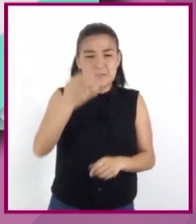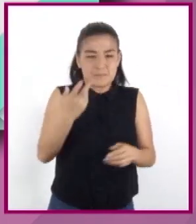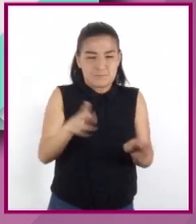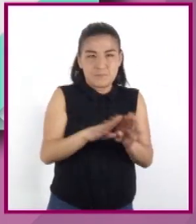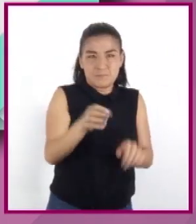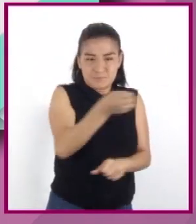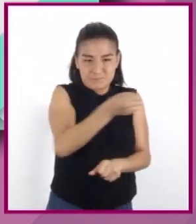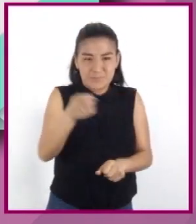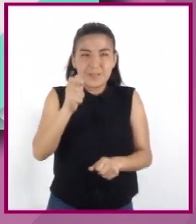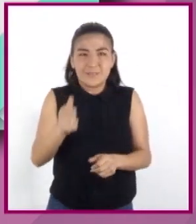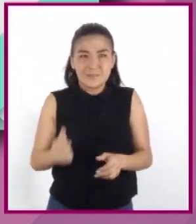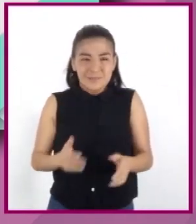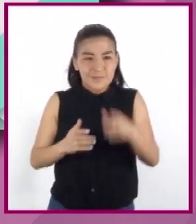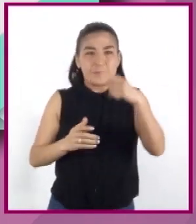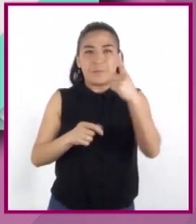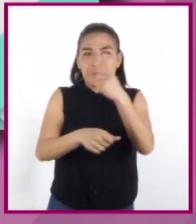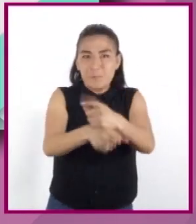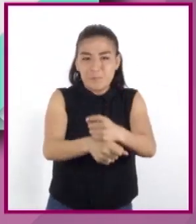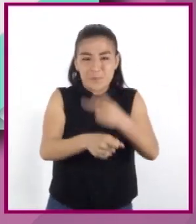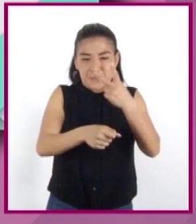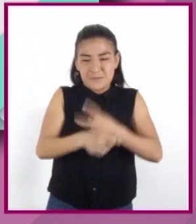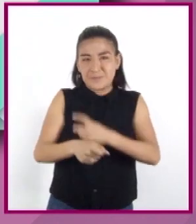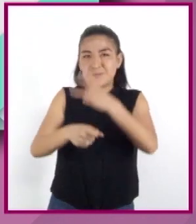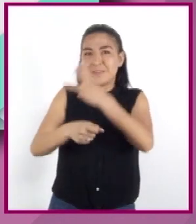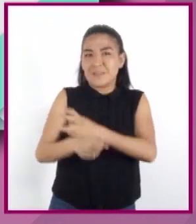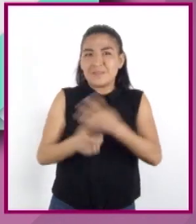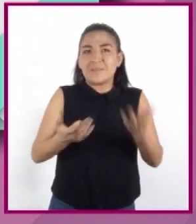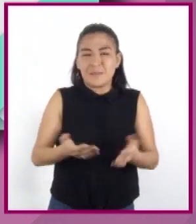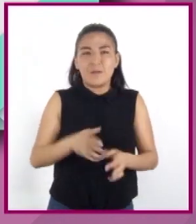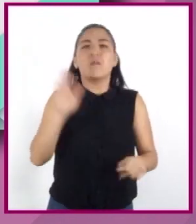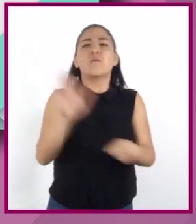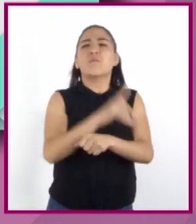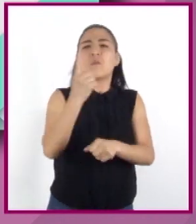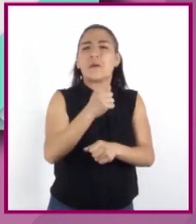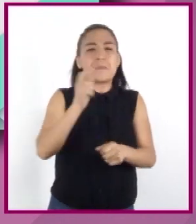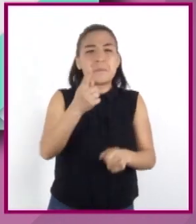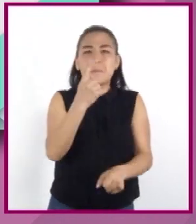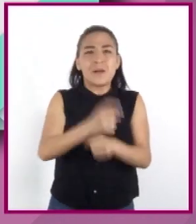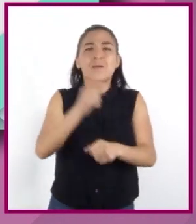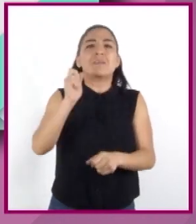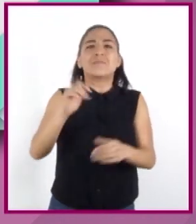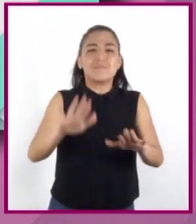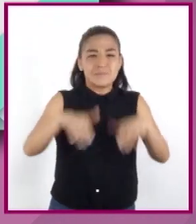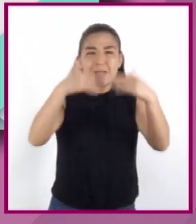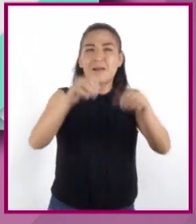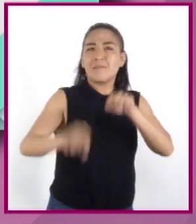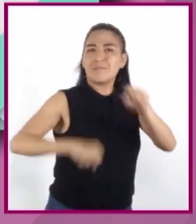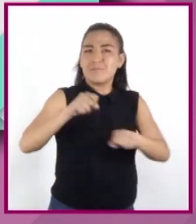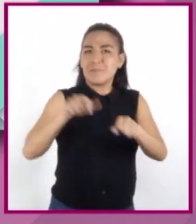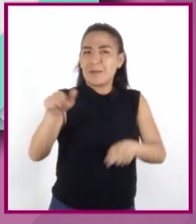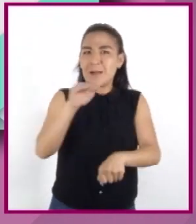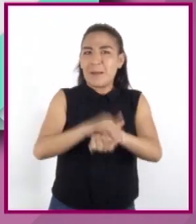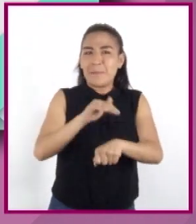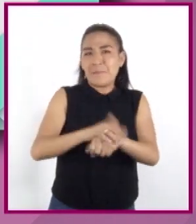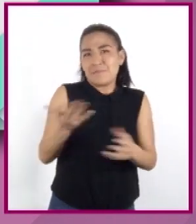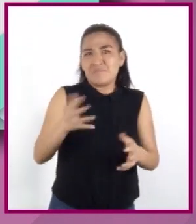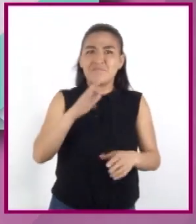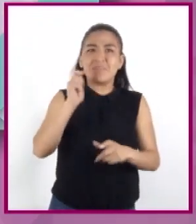cada vehículo? ¿Por qué el primero en llegar es el amigo de Lalo que va en bicicleta si su velocidad es menor?